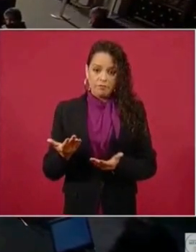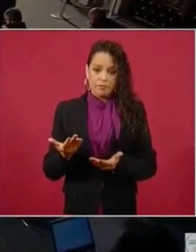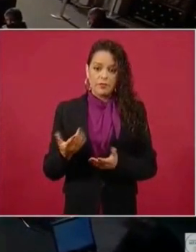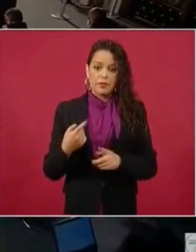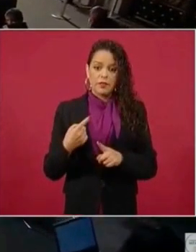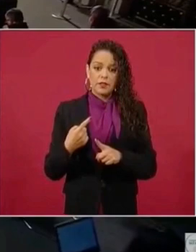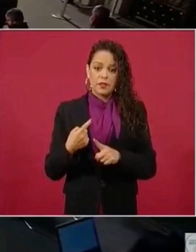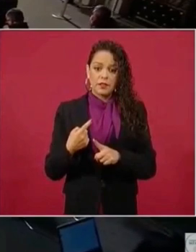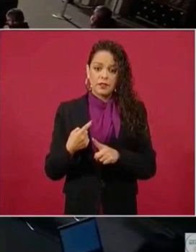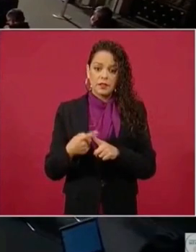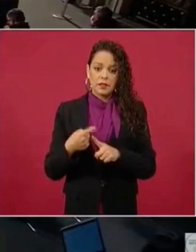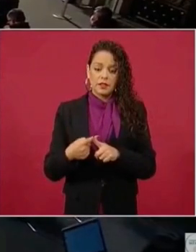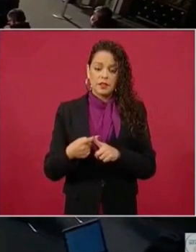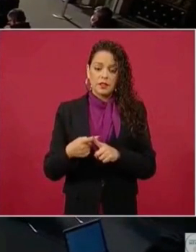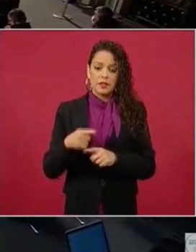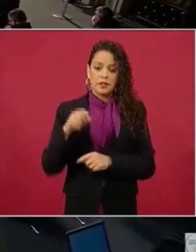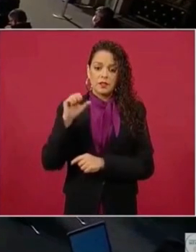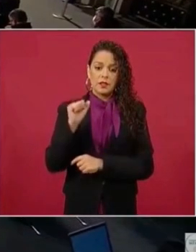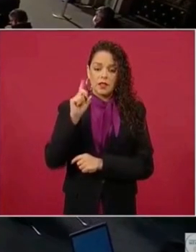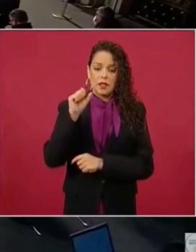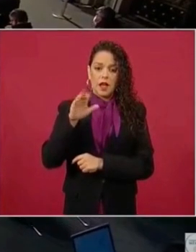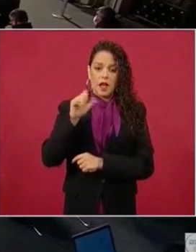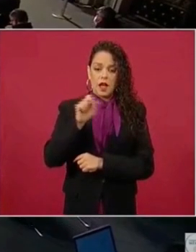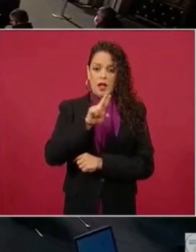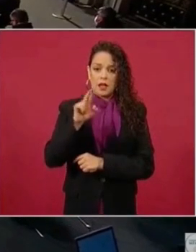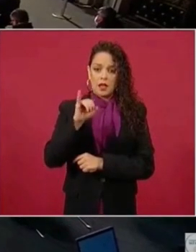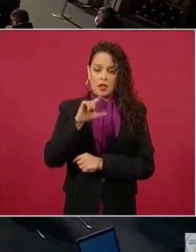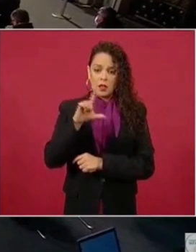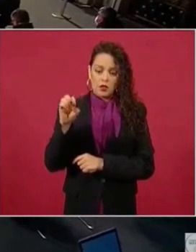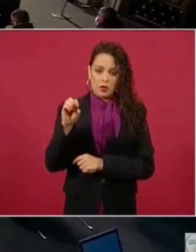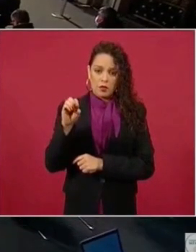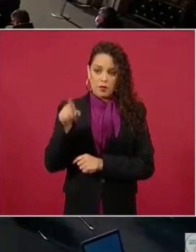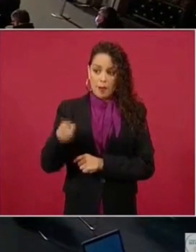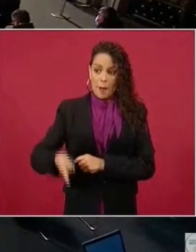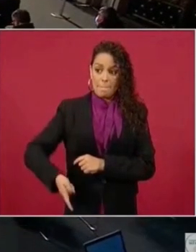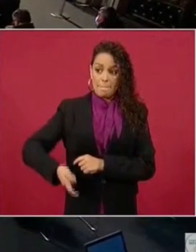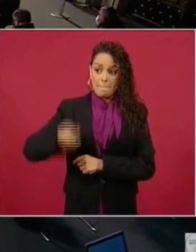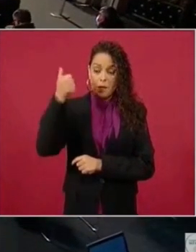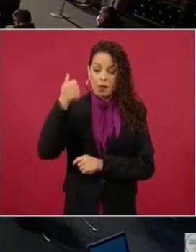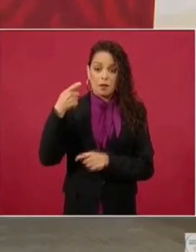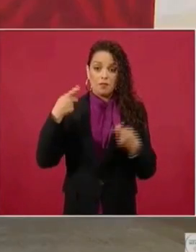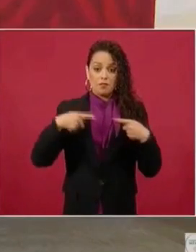a Donovan Carrillo, primer mexicano